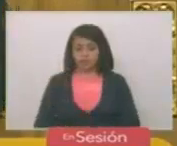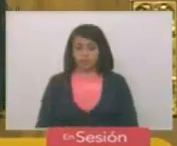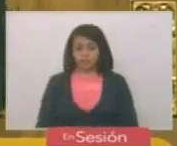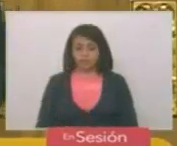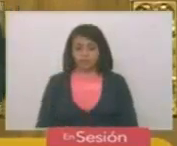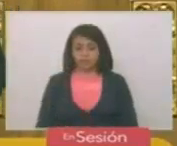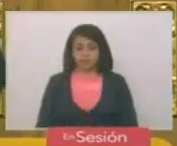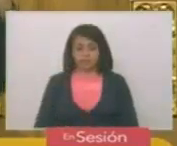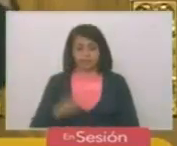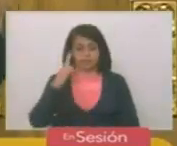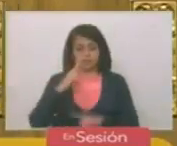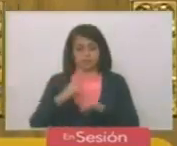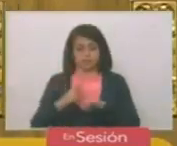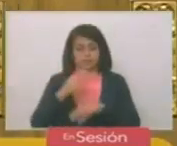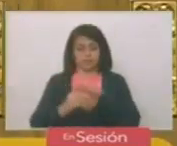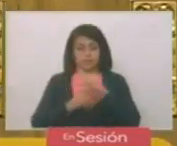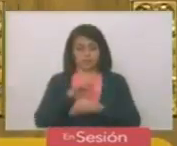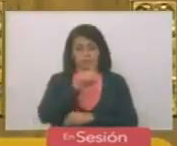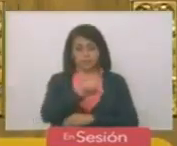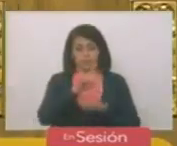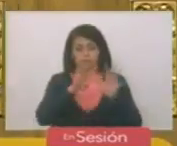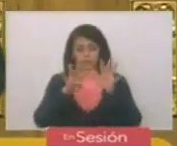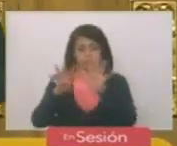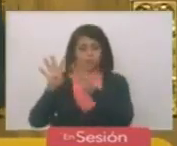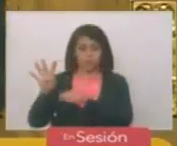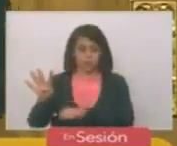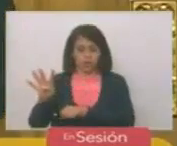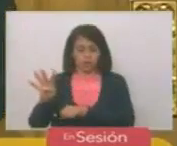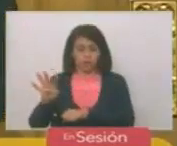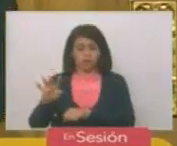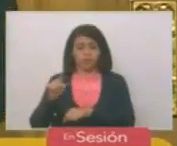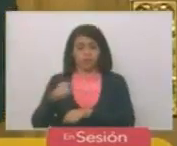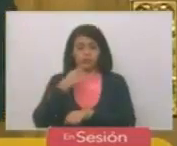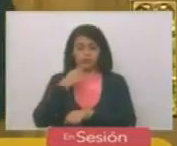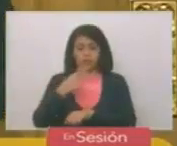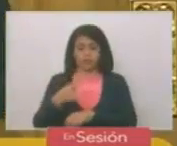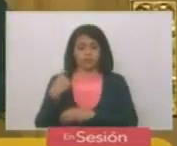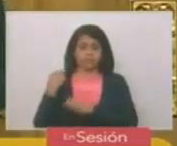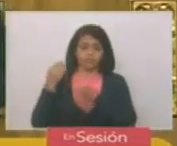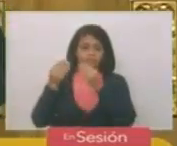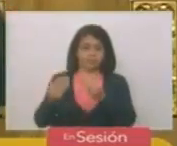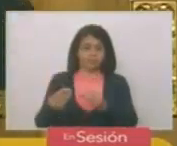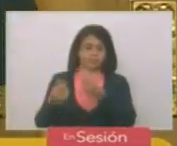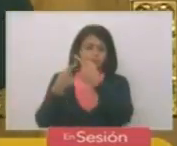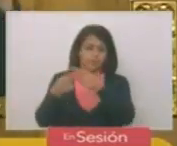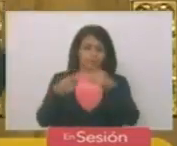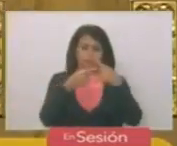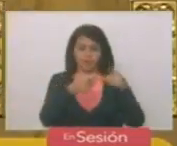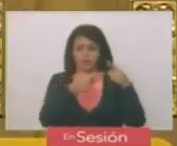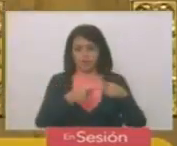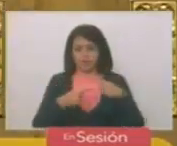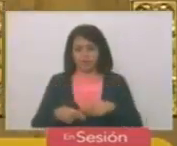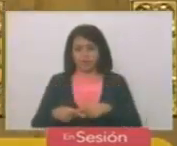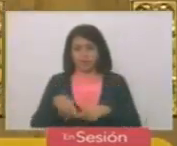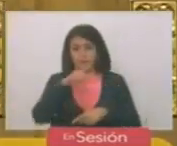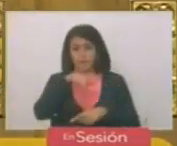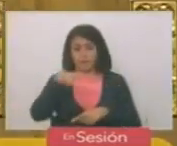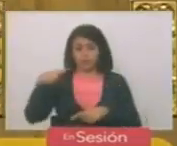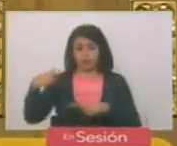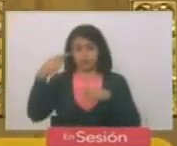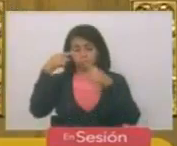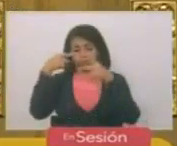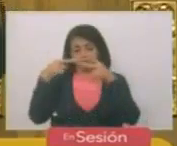Esta condecoración fue emitida en el año 94 y ha sido concedida a diversas personalidades